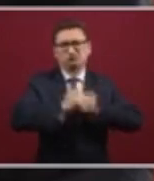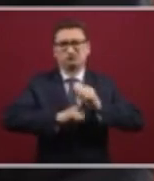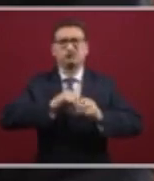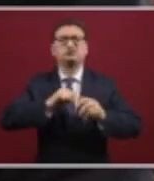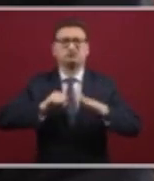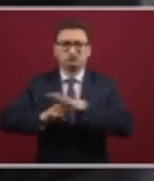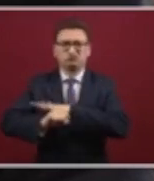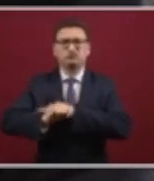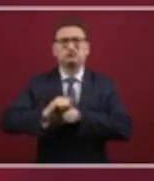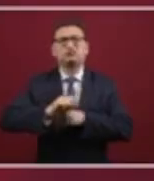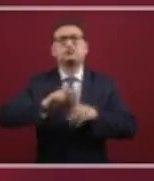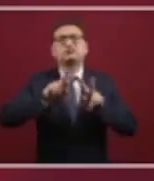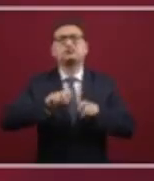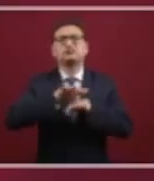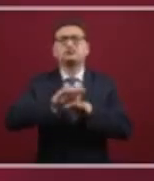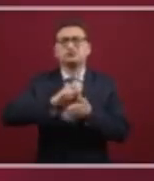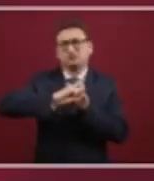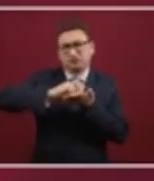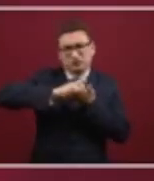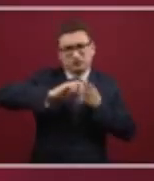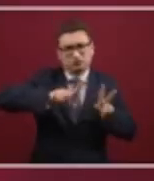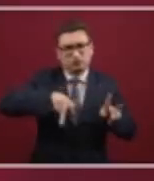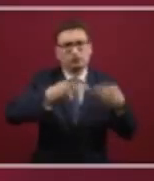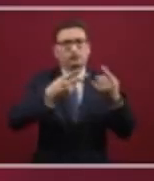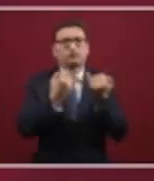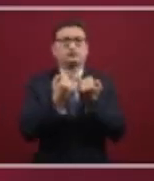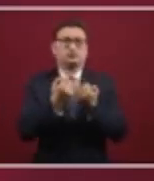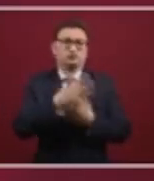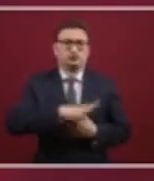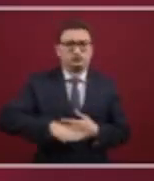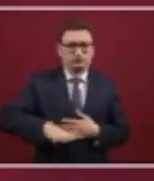narcotráfico, tanto en tierra como en mar.